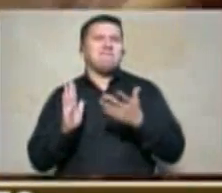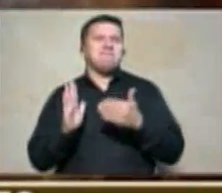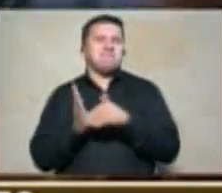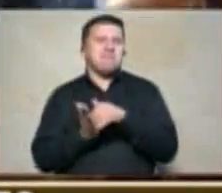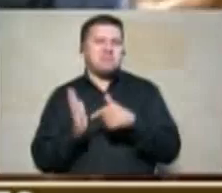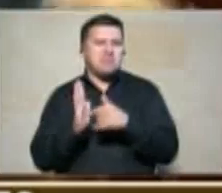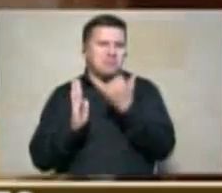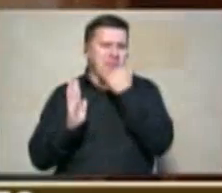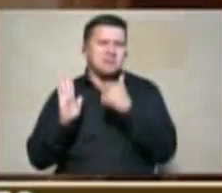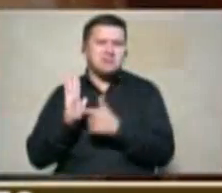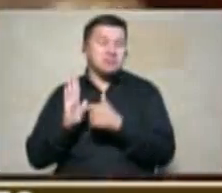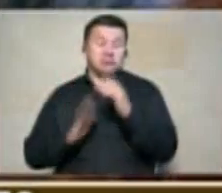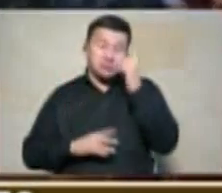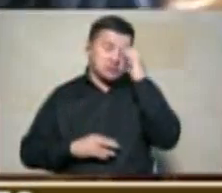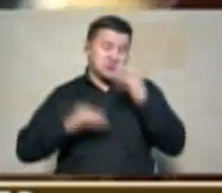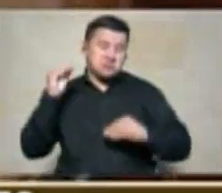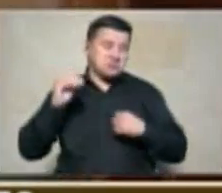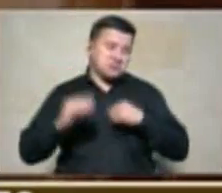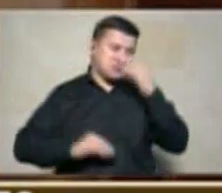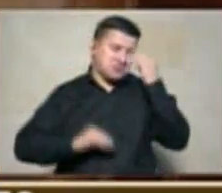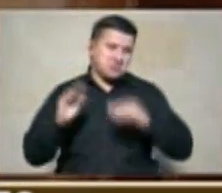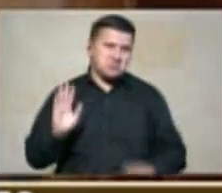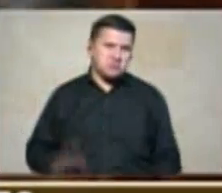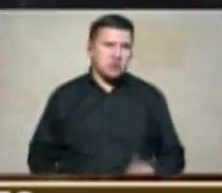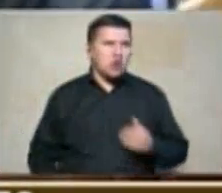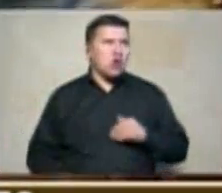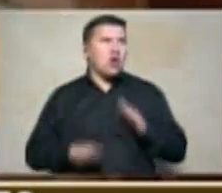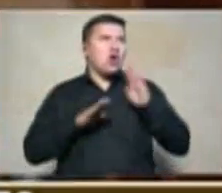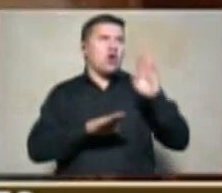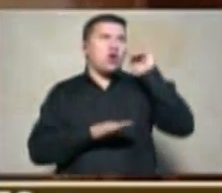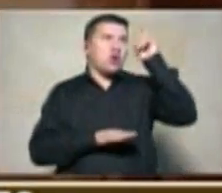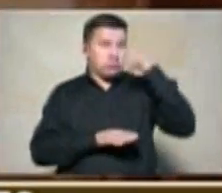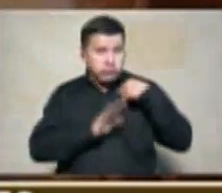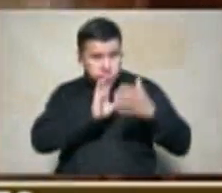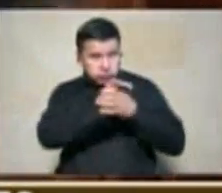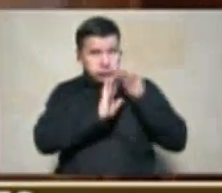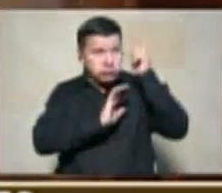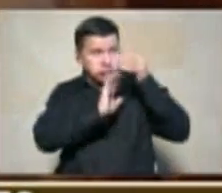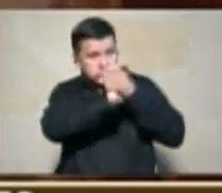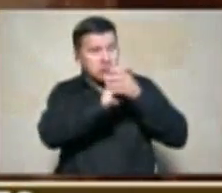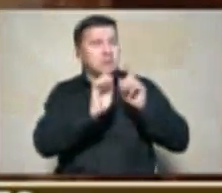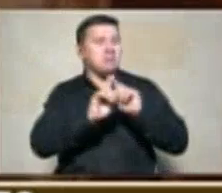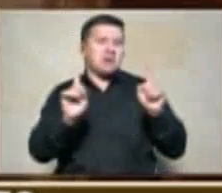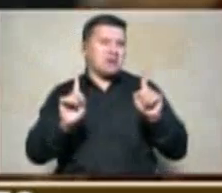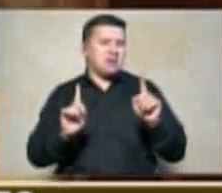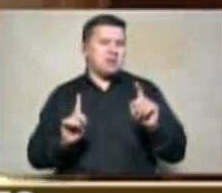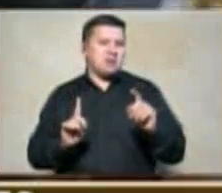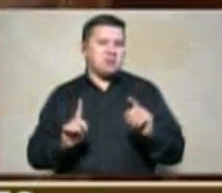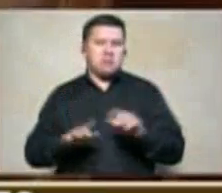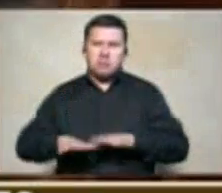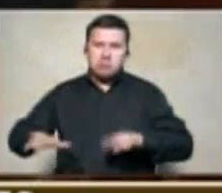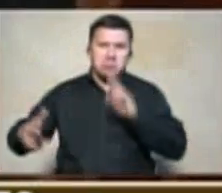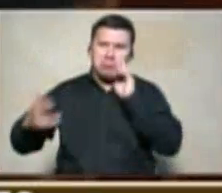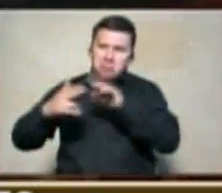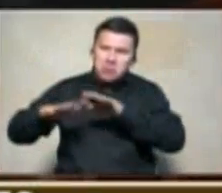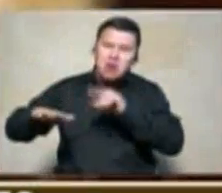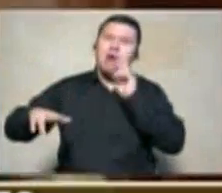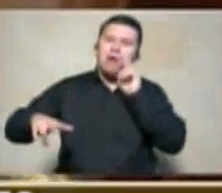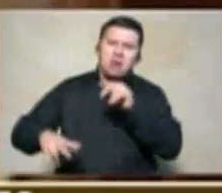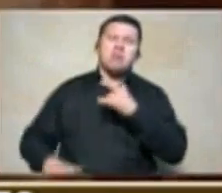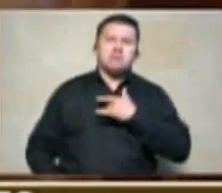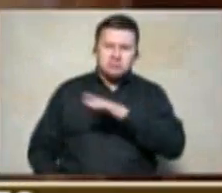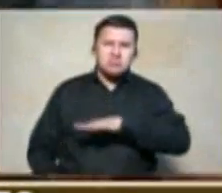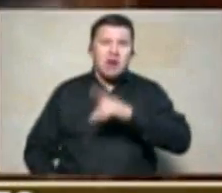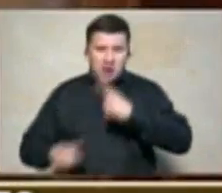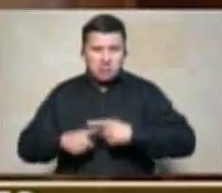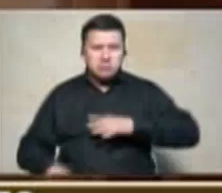del gobierno, pero yo sí conozco la zona, porque yo sí vengo de zonas como en el departamento de Bolívar, de la región